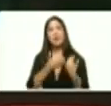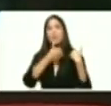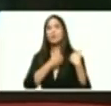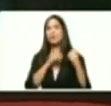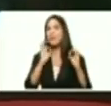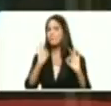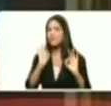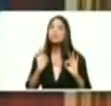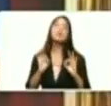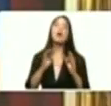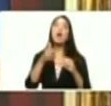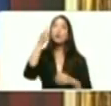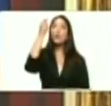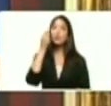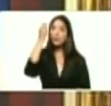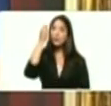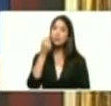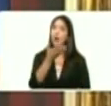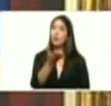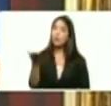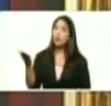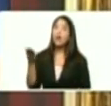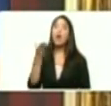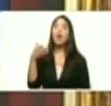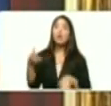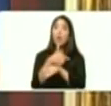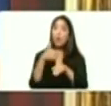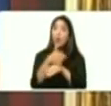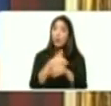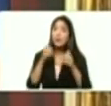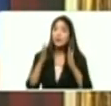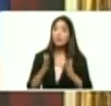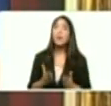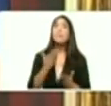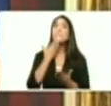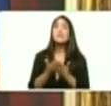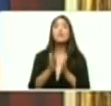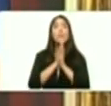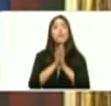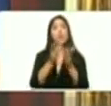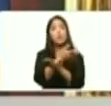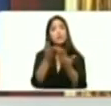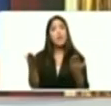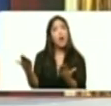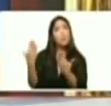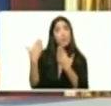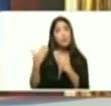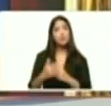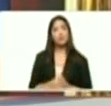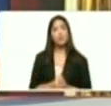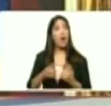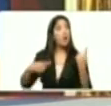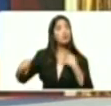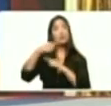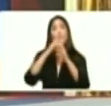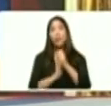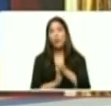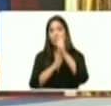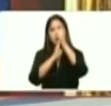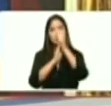específica, a los diputados, diputadas, a los gobernadores, pido el máximo apoyo, camarada, a todo el liderazgo,